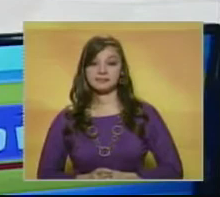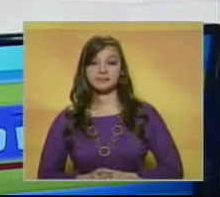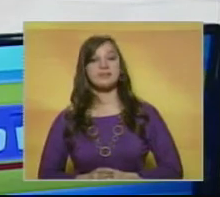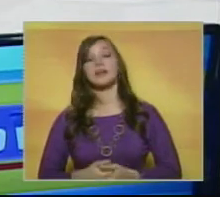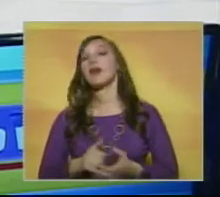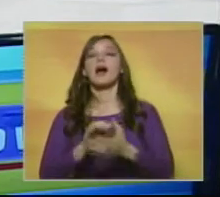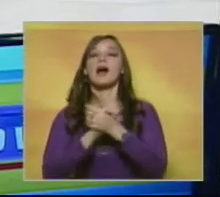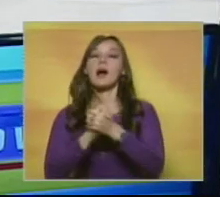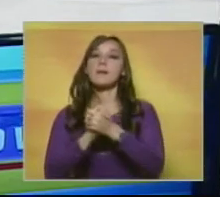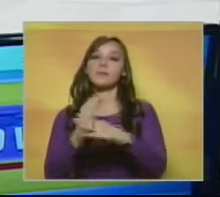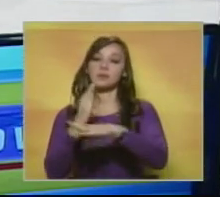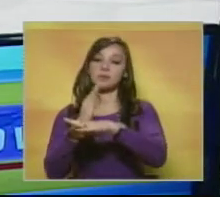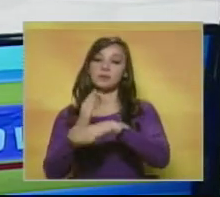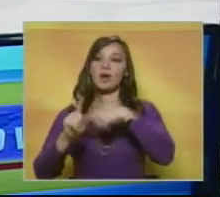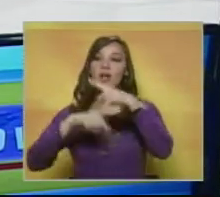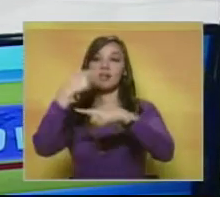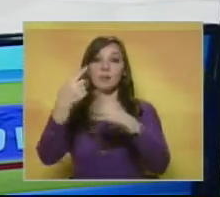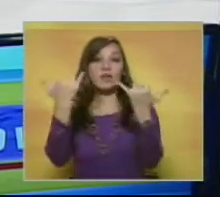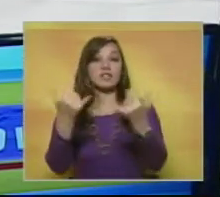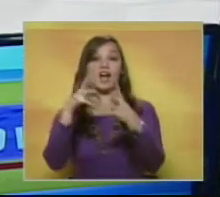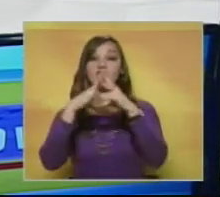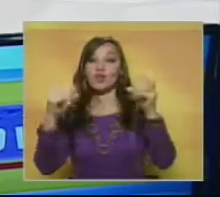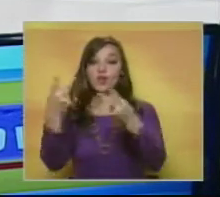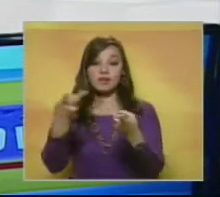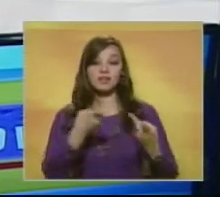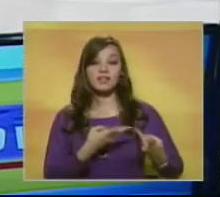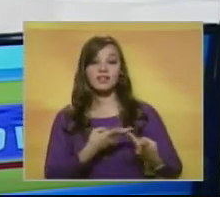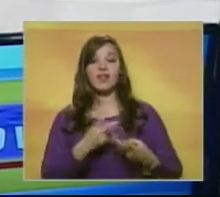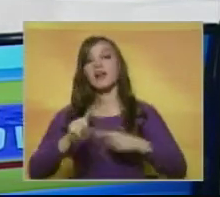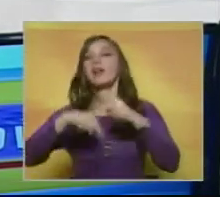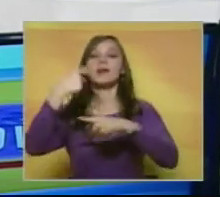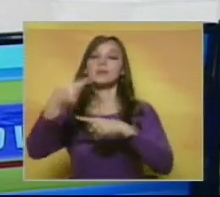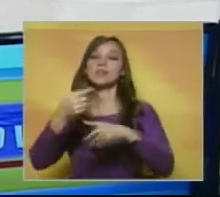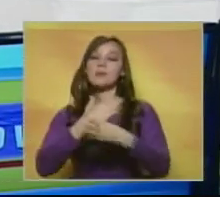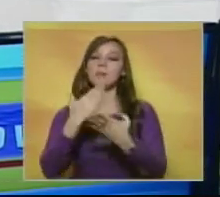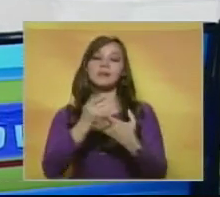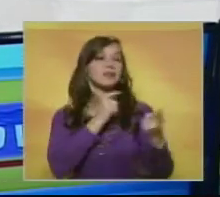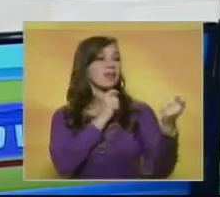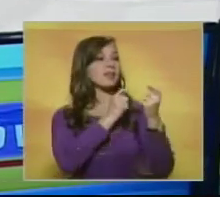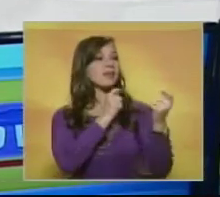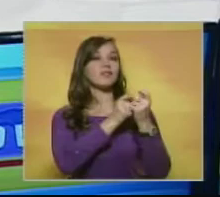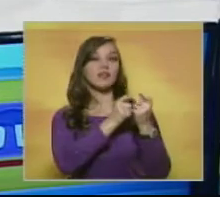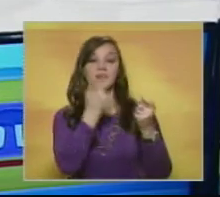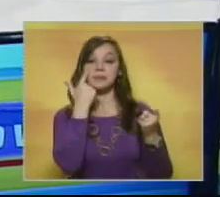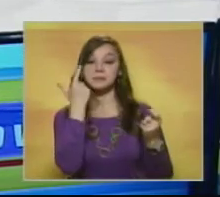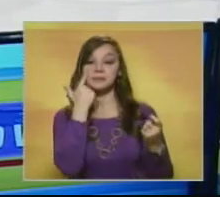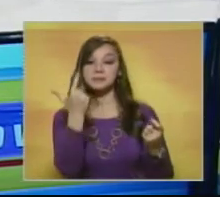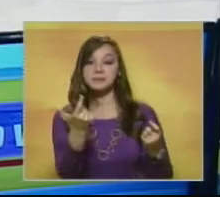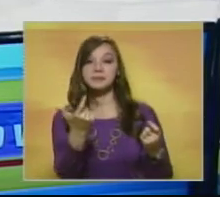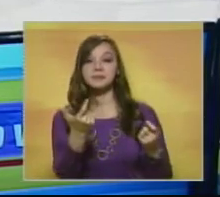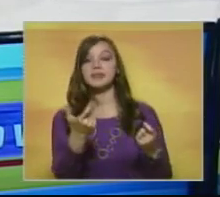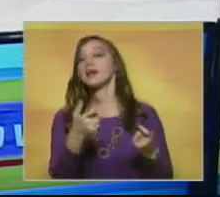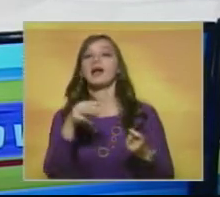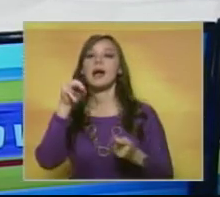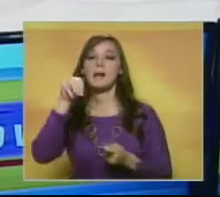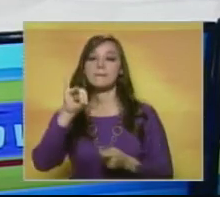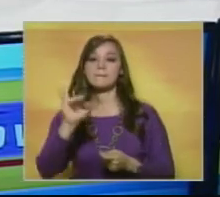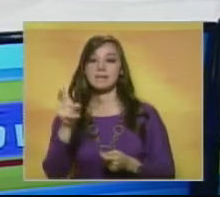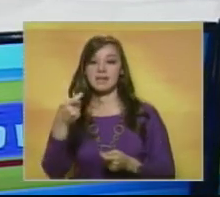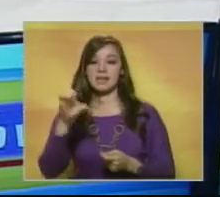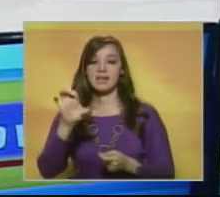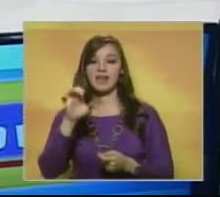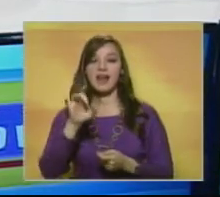Bueno amigos, momento de ir a la pausa. Al regreso desde ya todos invitados para que en la próxima parte en Entrevista a Venevisión prestemos mucha atención a Miguel Pérez